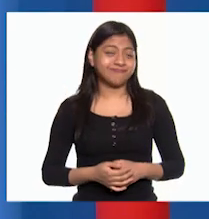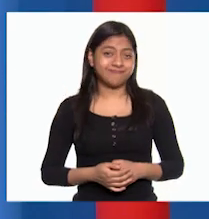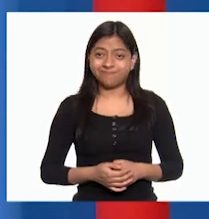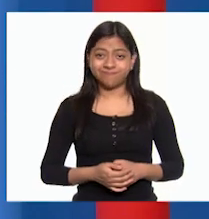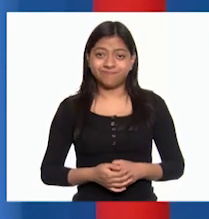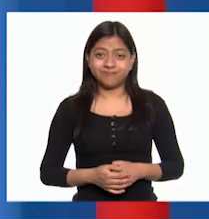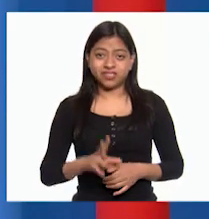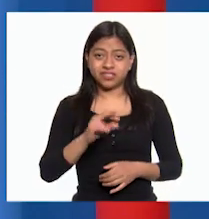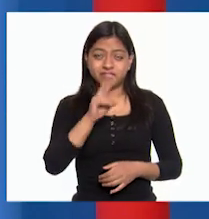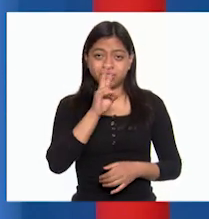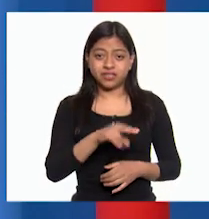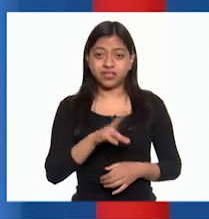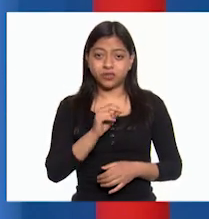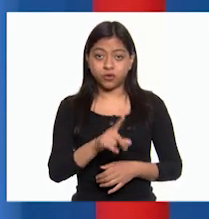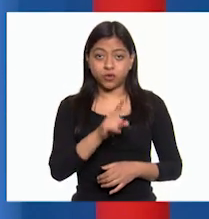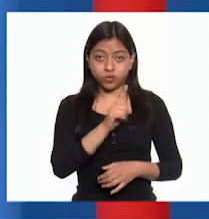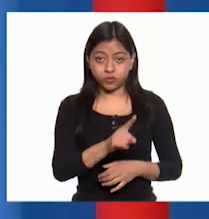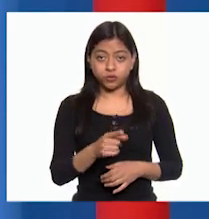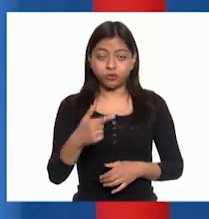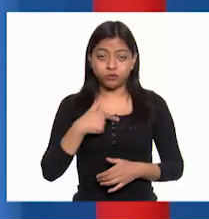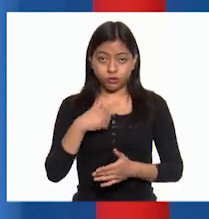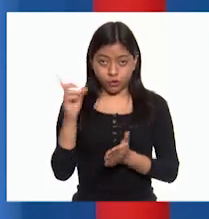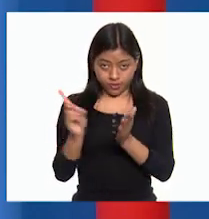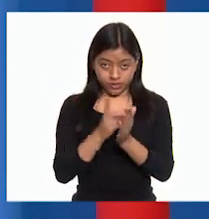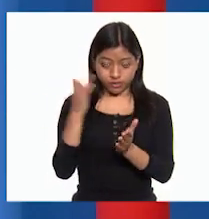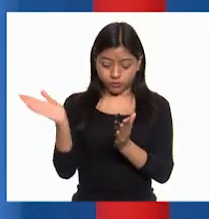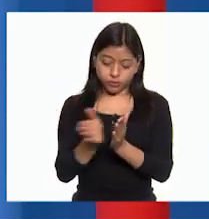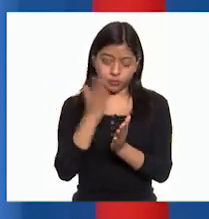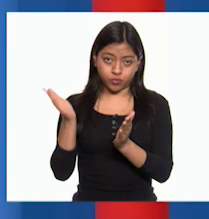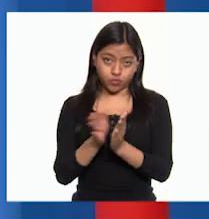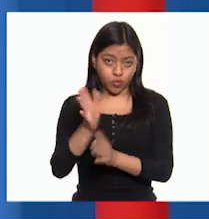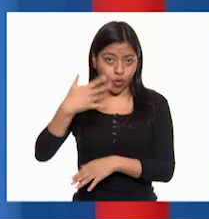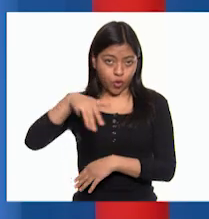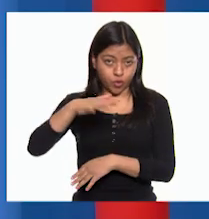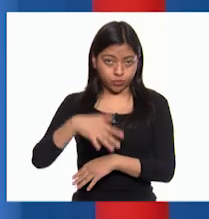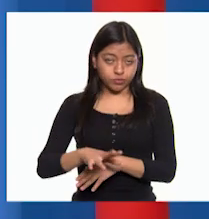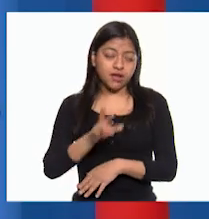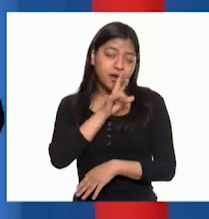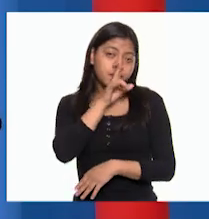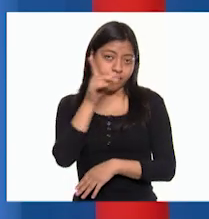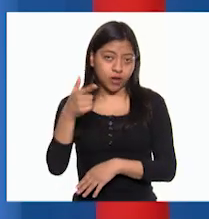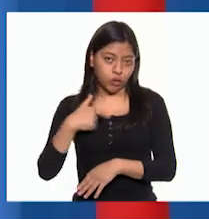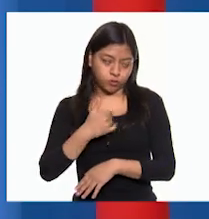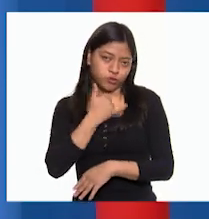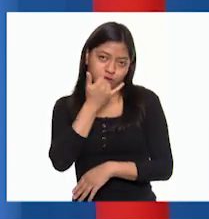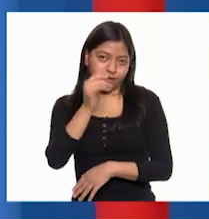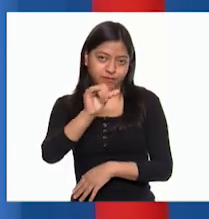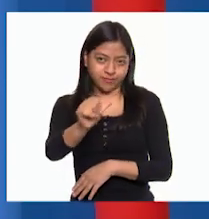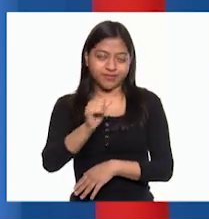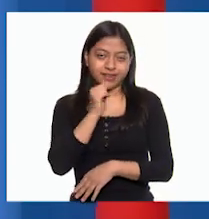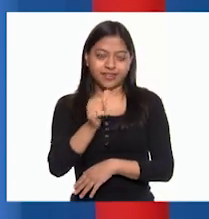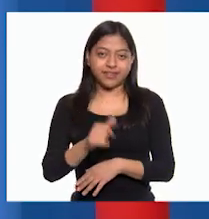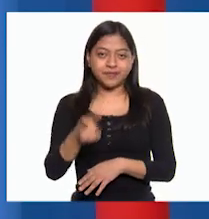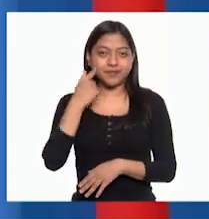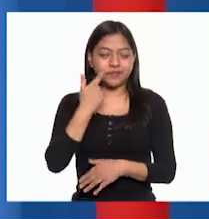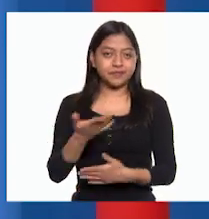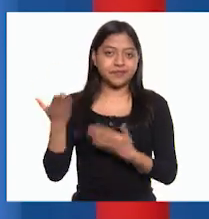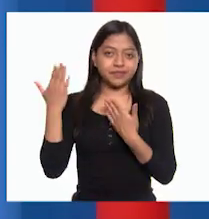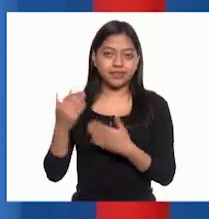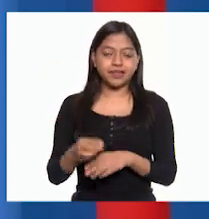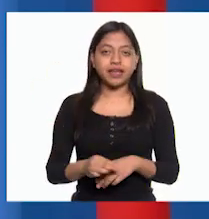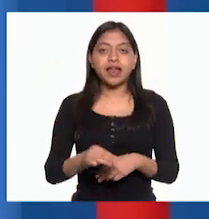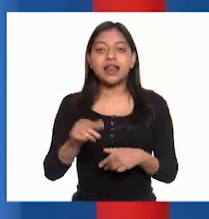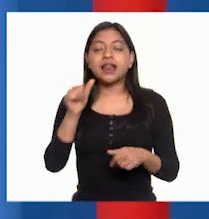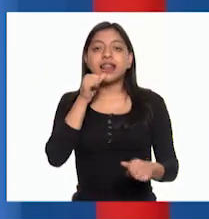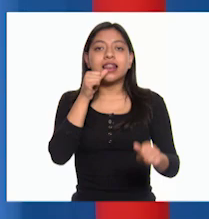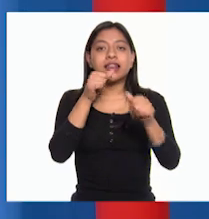no. Y si no te opones, lo voy a buscar en el diccionario, Gaby. Mejor, para no errarle. Claro. A ver, ahí estamos en la M.